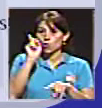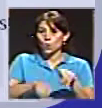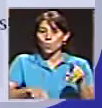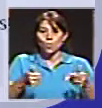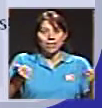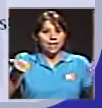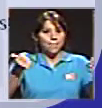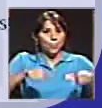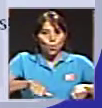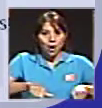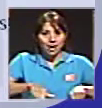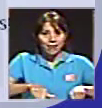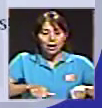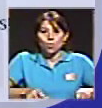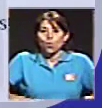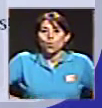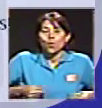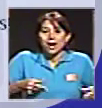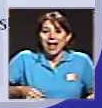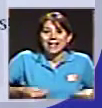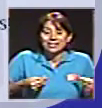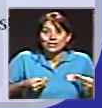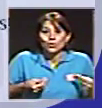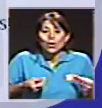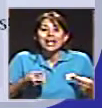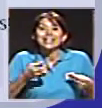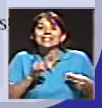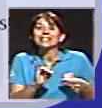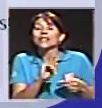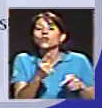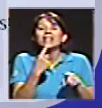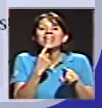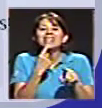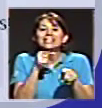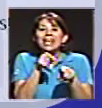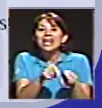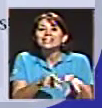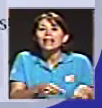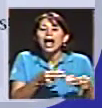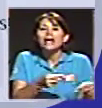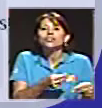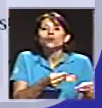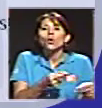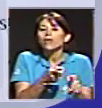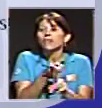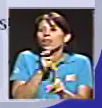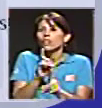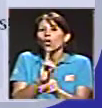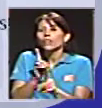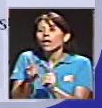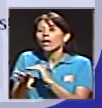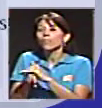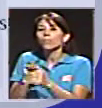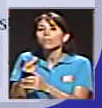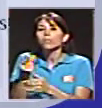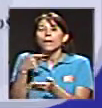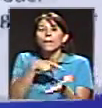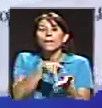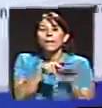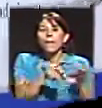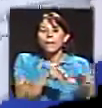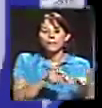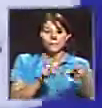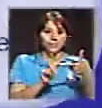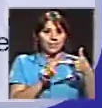un gasto sin que señale de dónde vienen los ingresos que lo cubrirían. Y un tercer artículo, que es